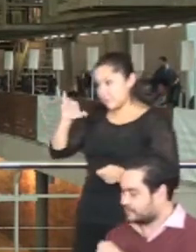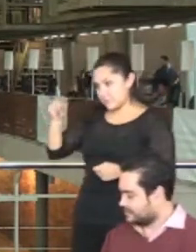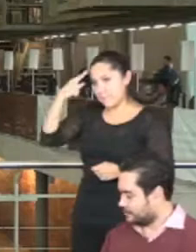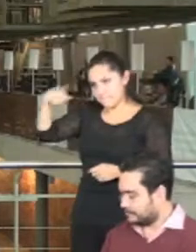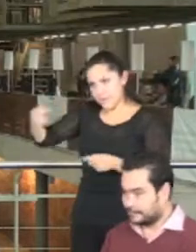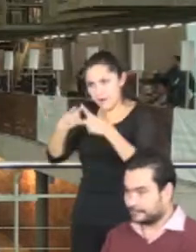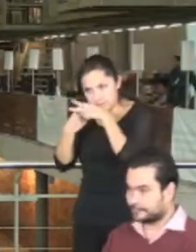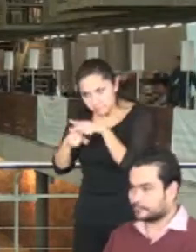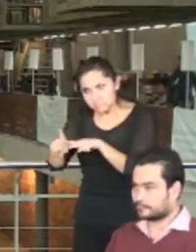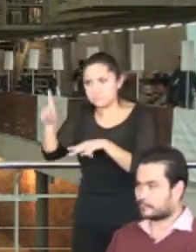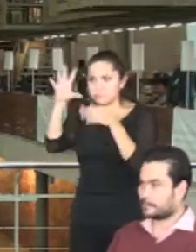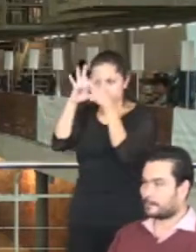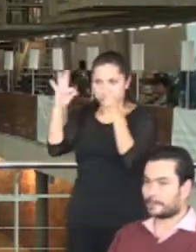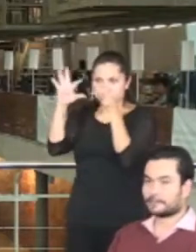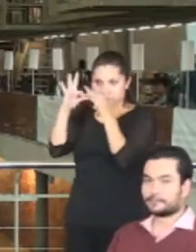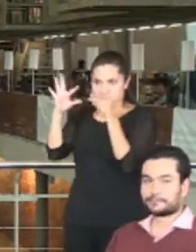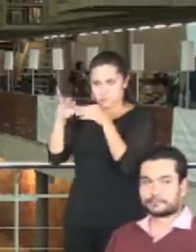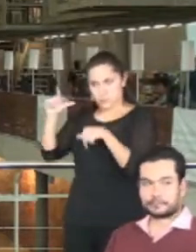charla